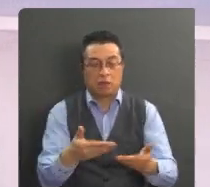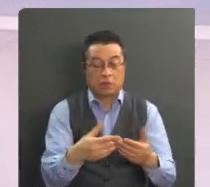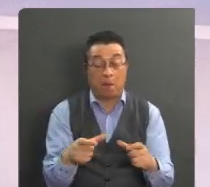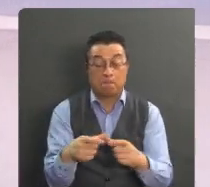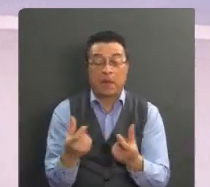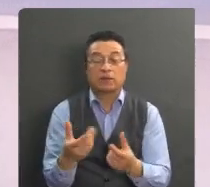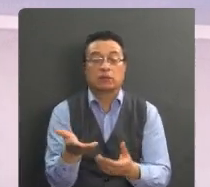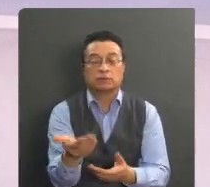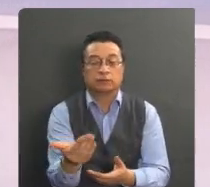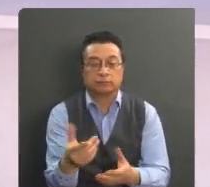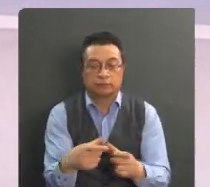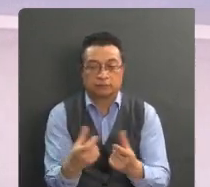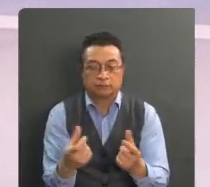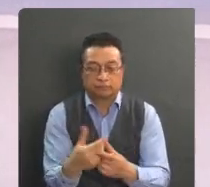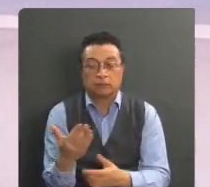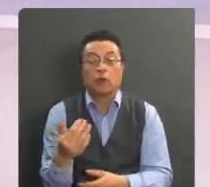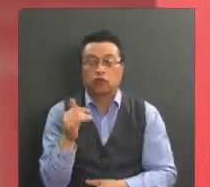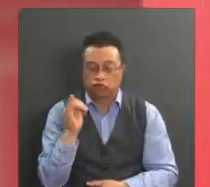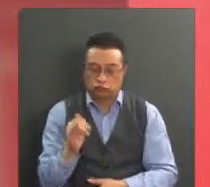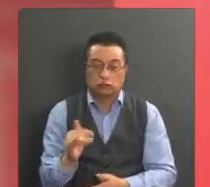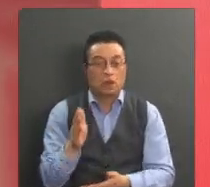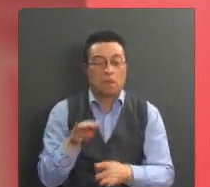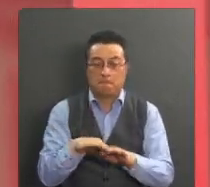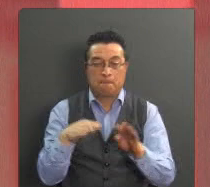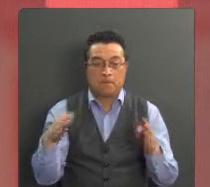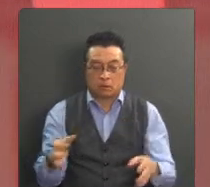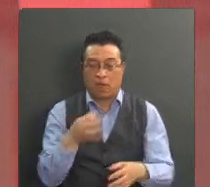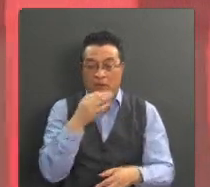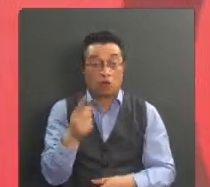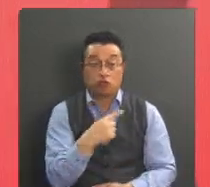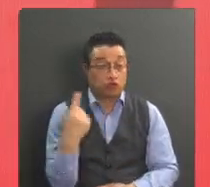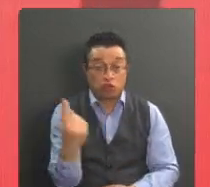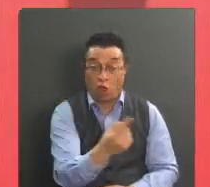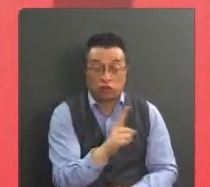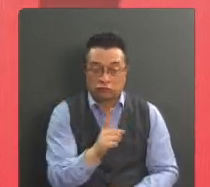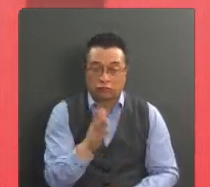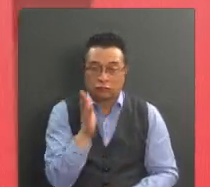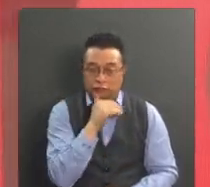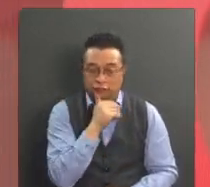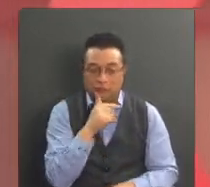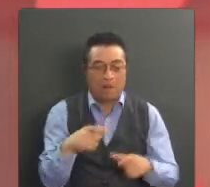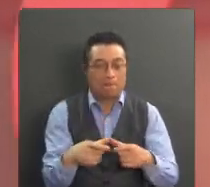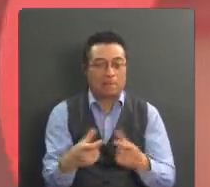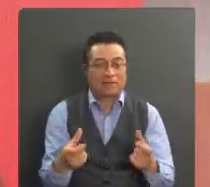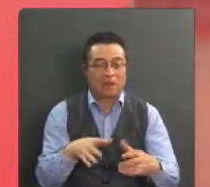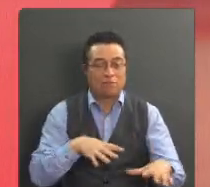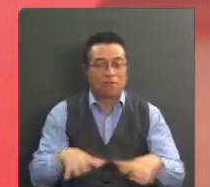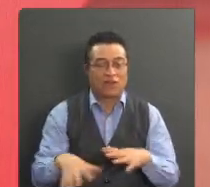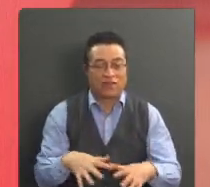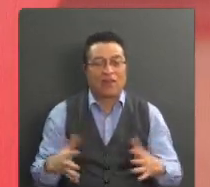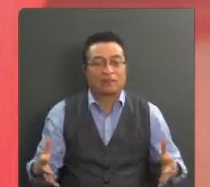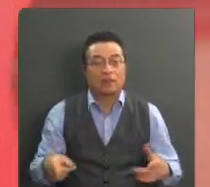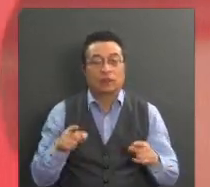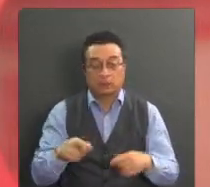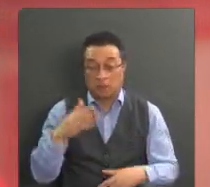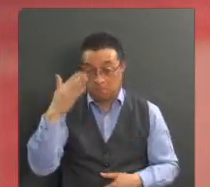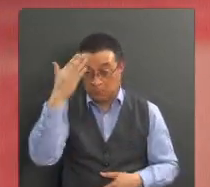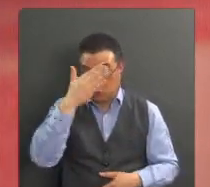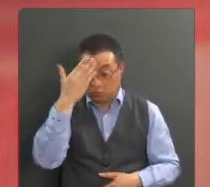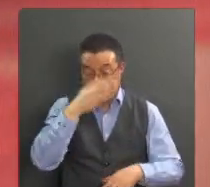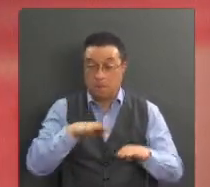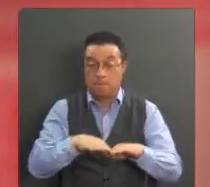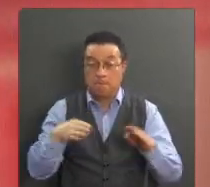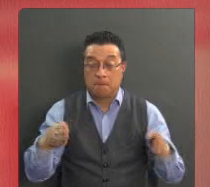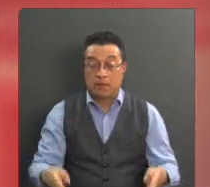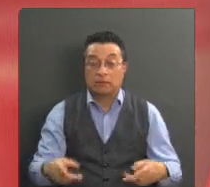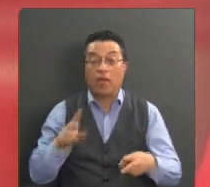movilidad? Ahí ya lo decían a la Reina Mate, que es parte de la mesa. No todos los convencionales, al parecer, tienen su pase de movilidad. Entonces, ¿esto preocupa a la mesa directiva? ¿Cómo lo